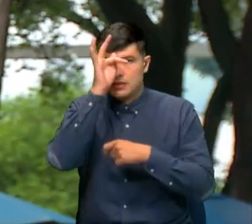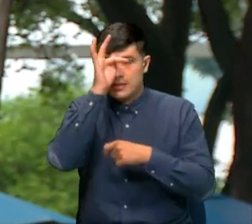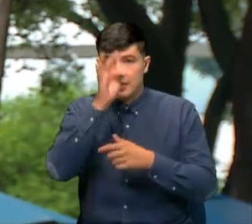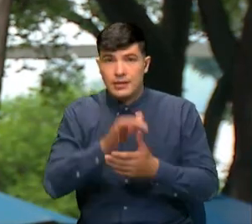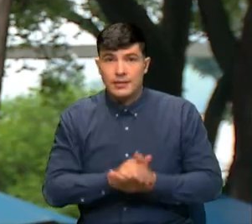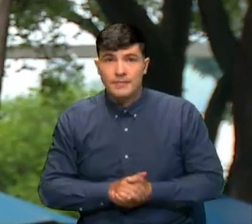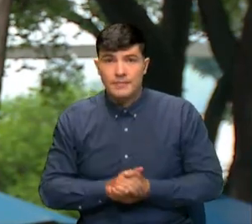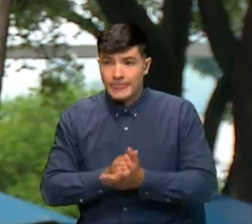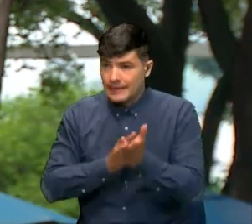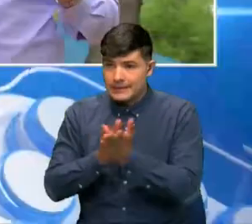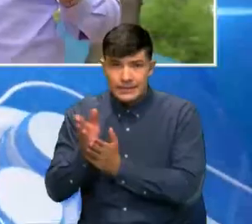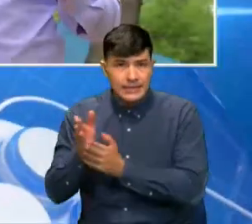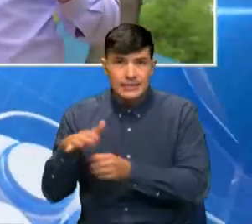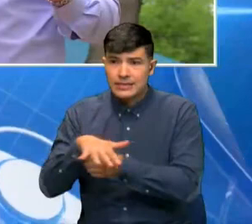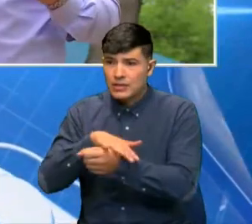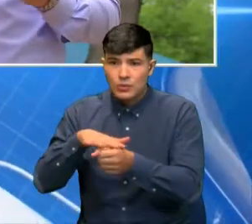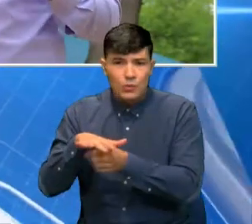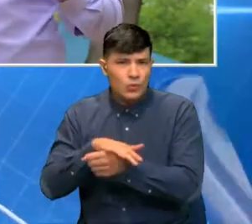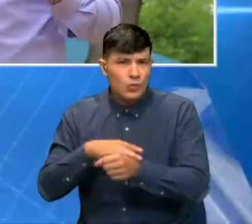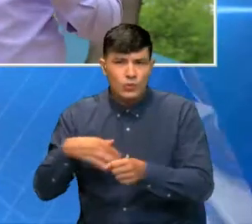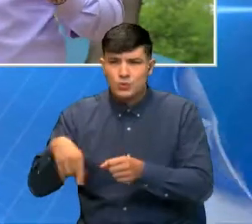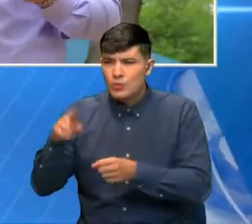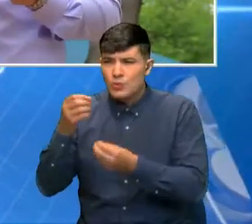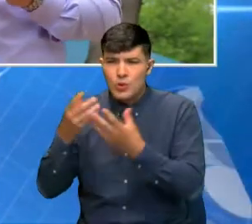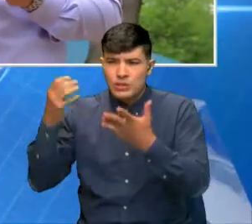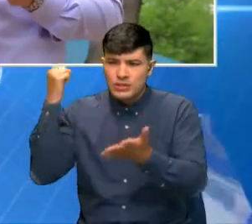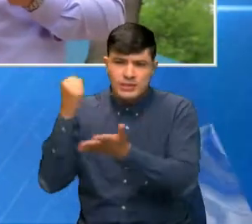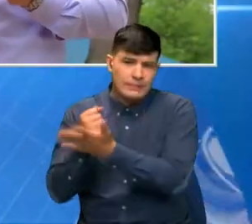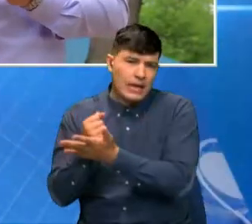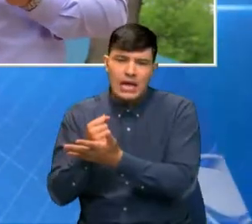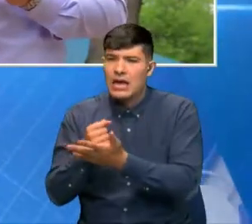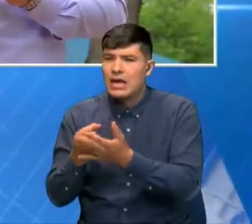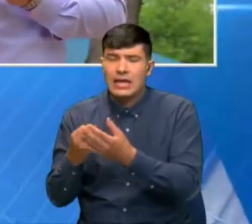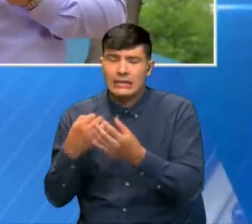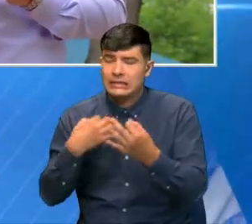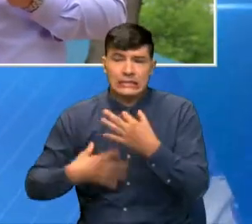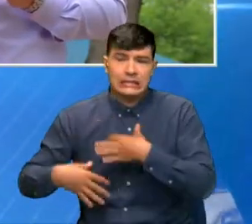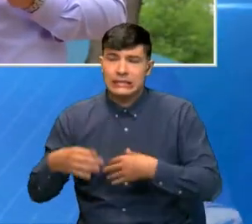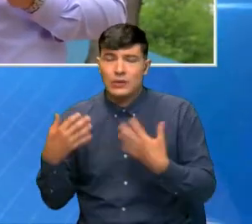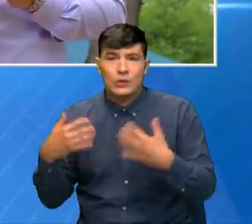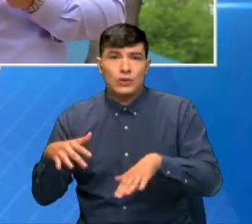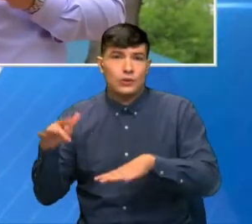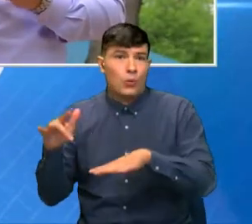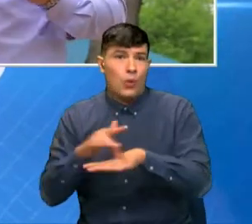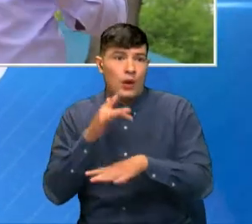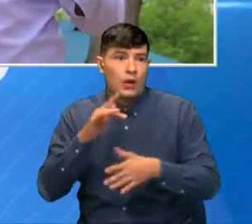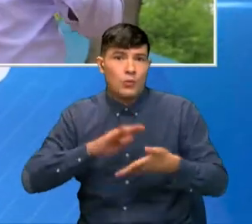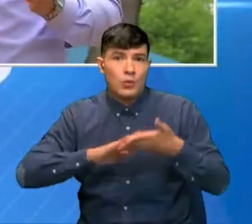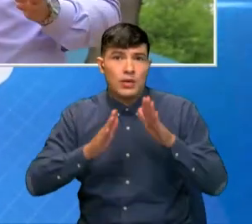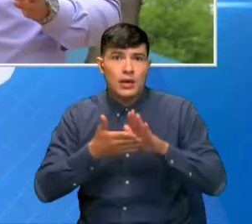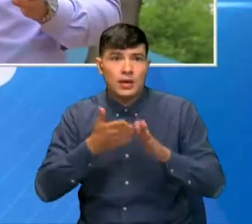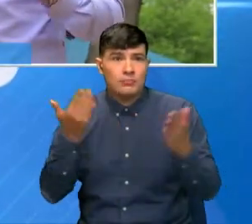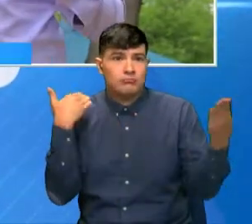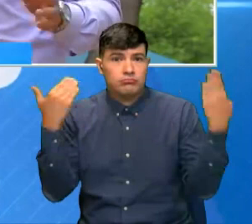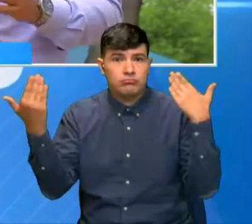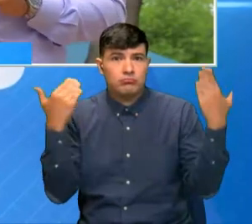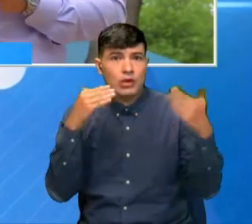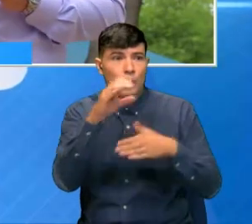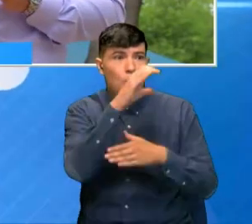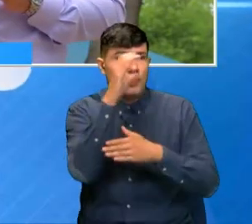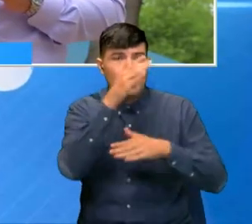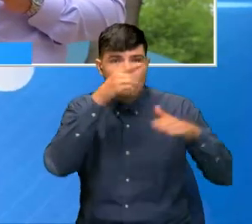estas confrontaciones con masacres y heridos de esas magnitudes se generen desplazamientos forzados del lado colombiano